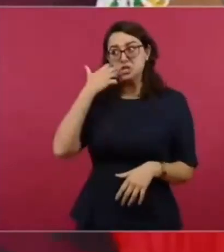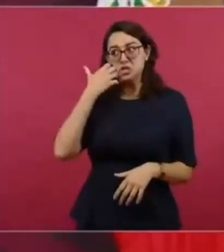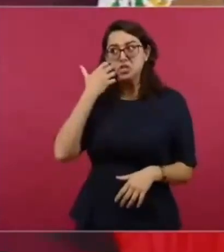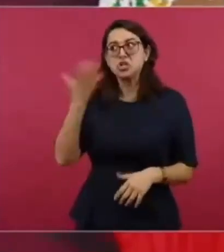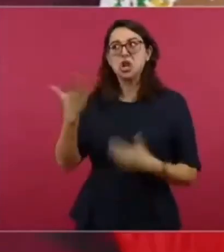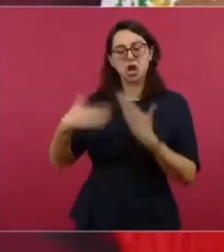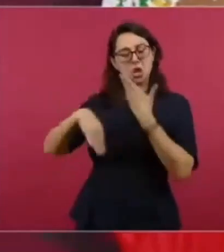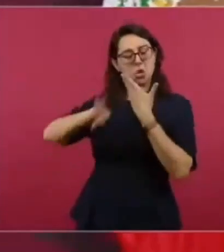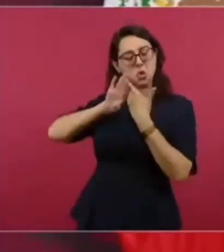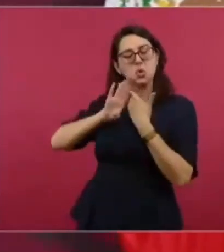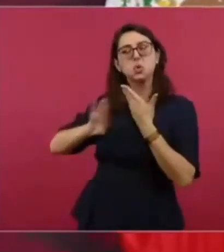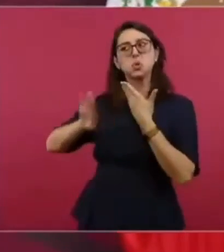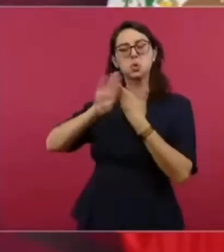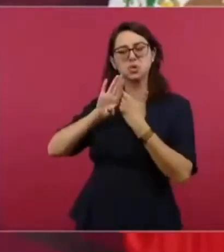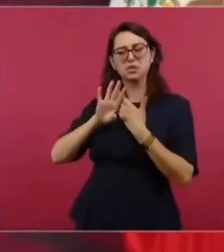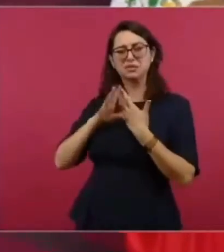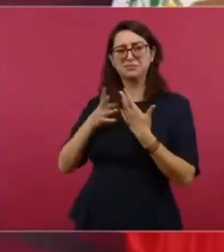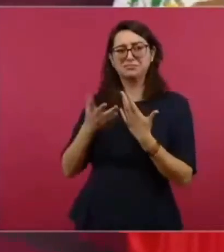un coraje